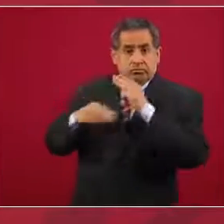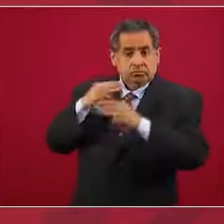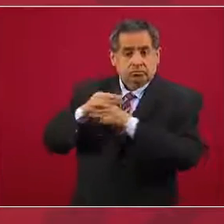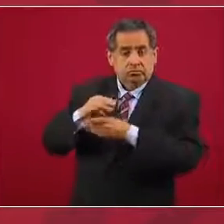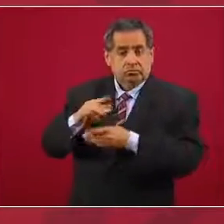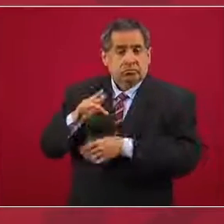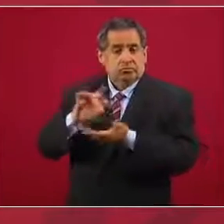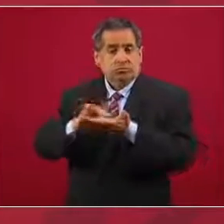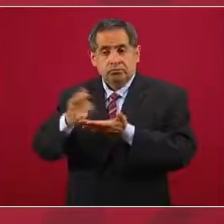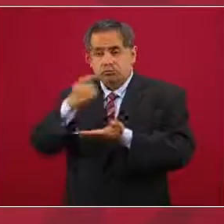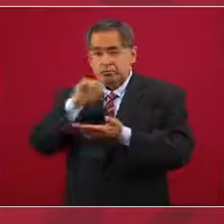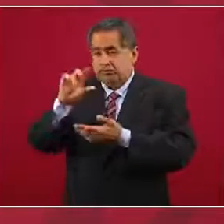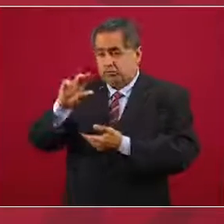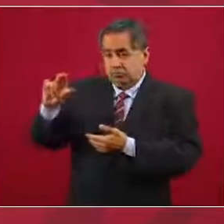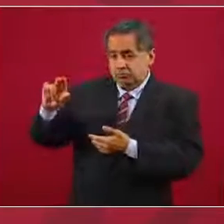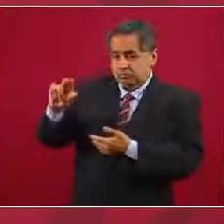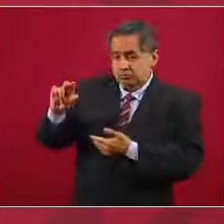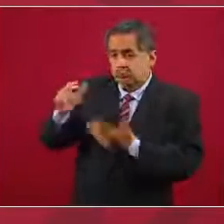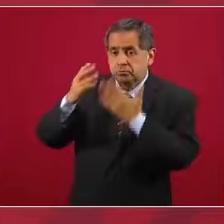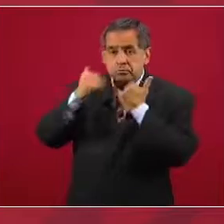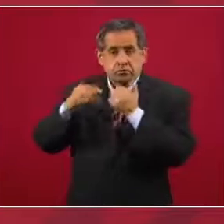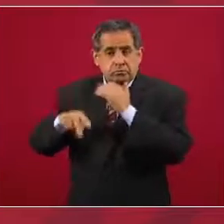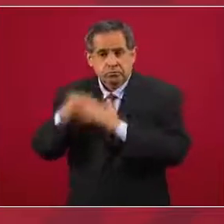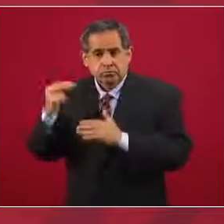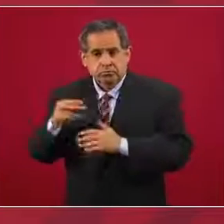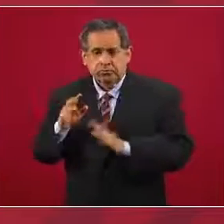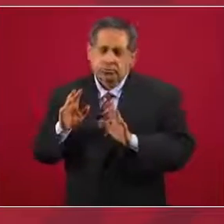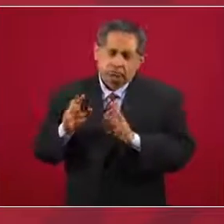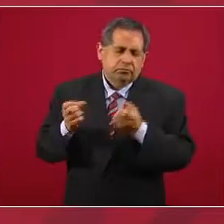medicamentos, el que inició todo esto, pero